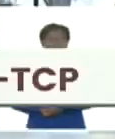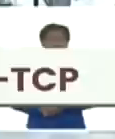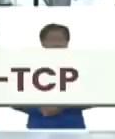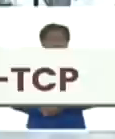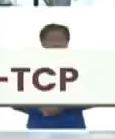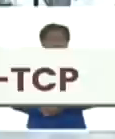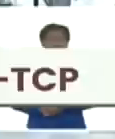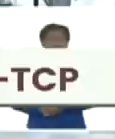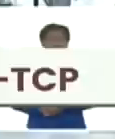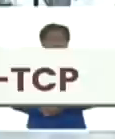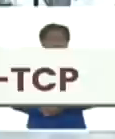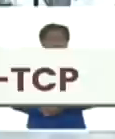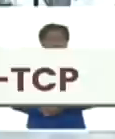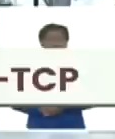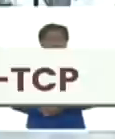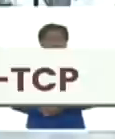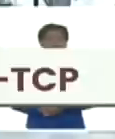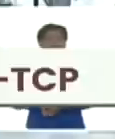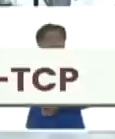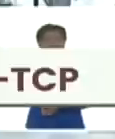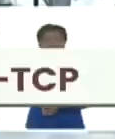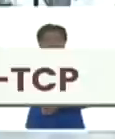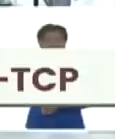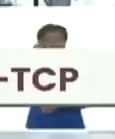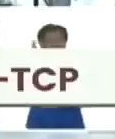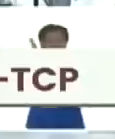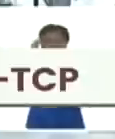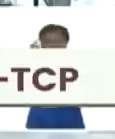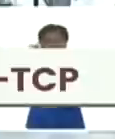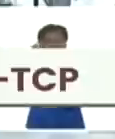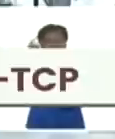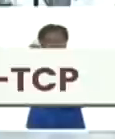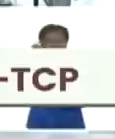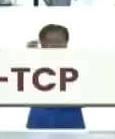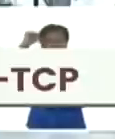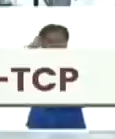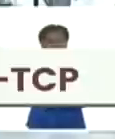La esencia del imperialismo está ahí, una esencia